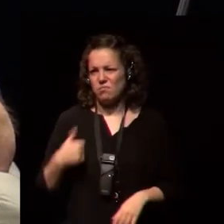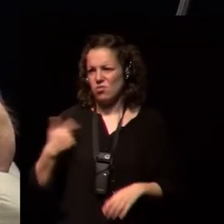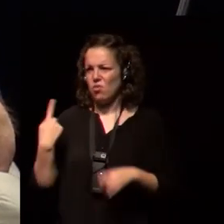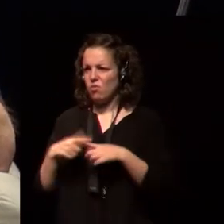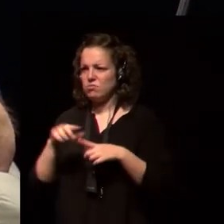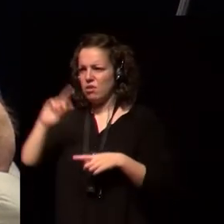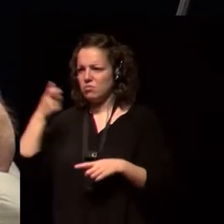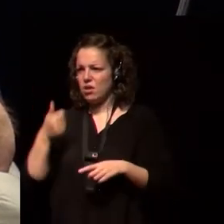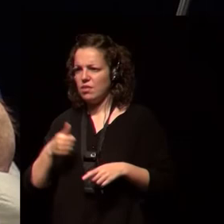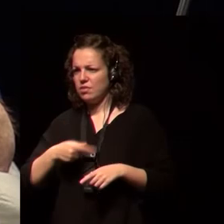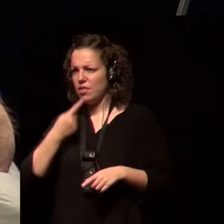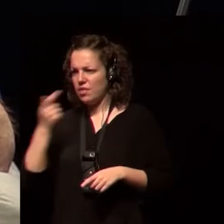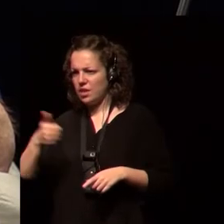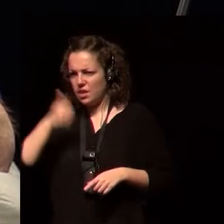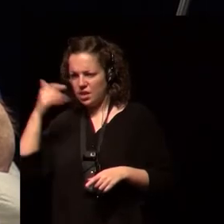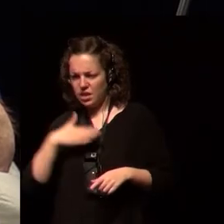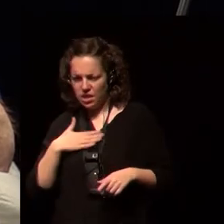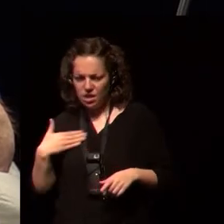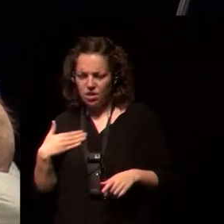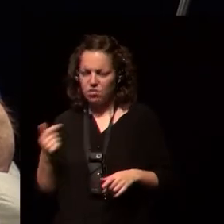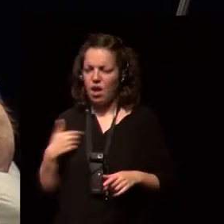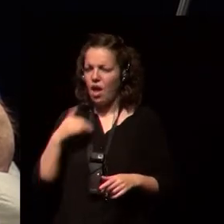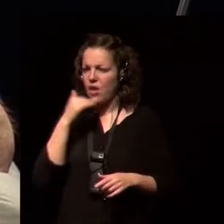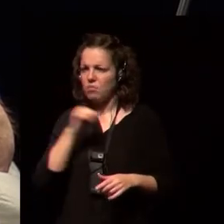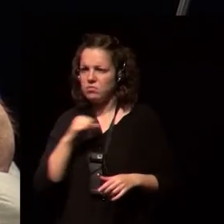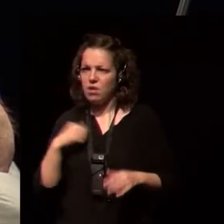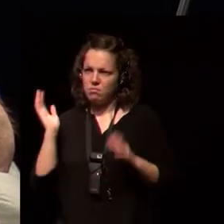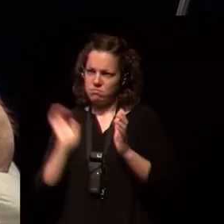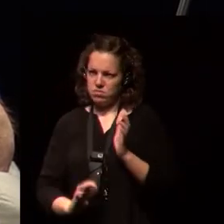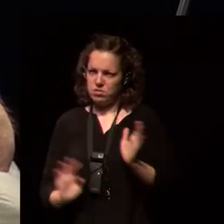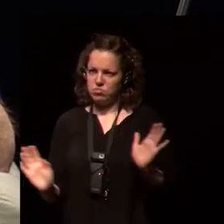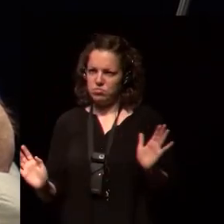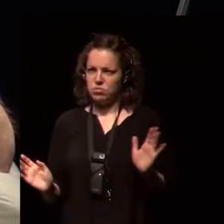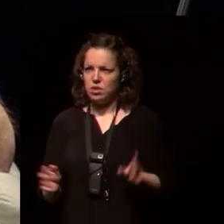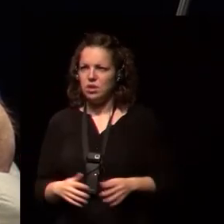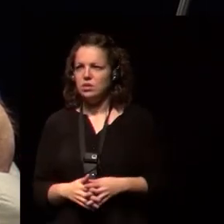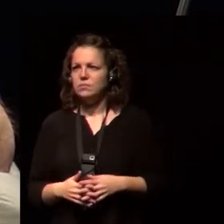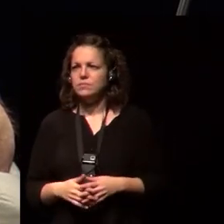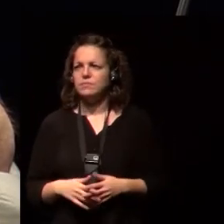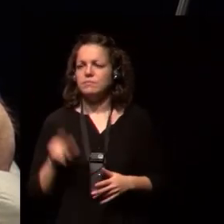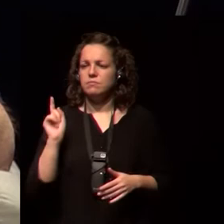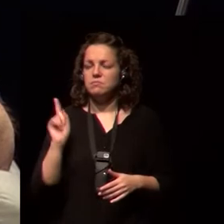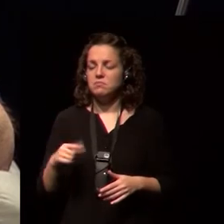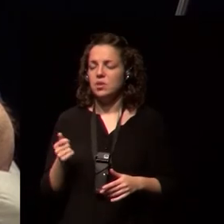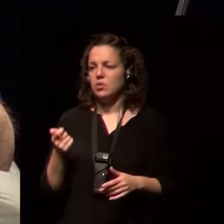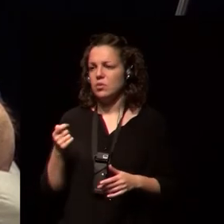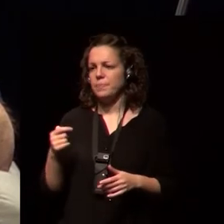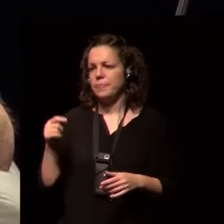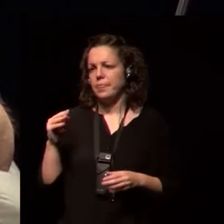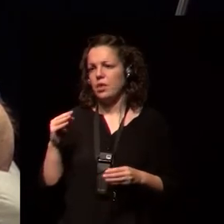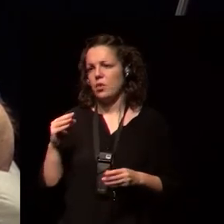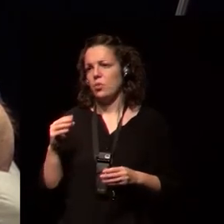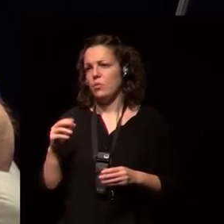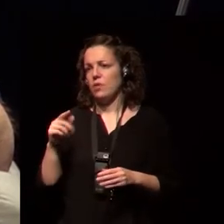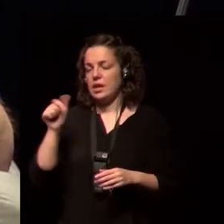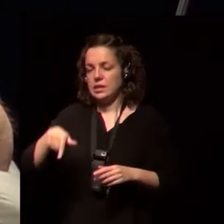cosa, algo menos personal, y que quizá sea conceptual, pero útil en este